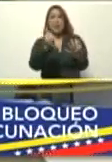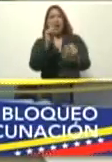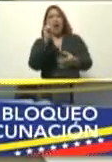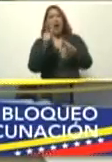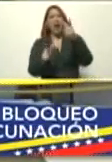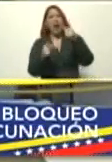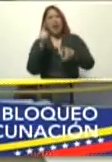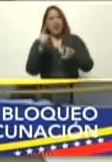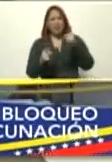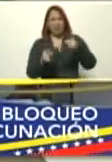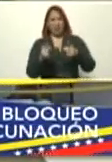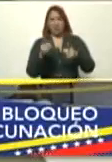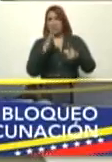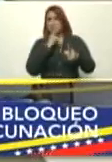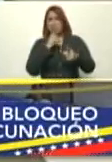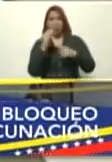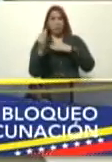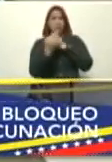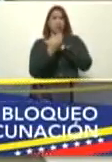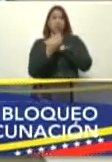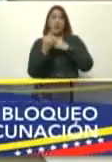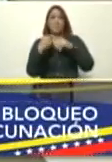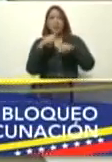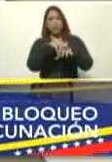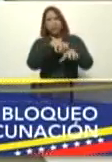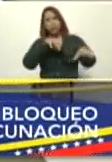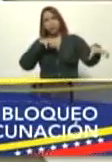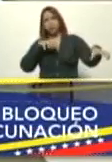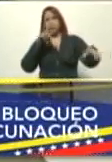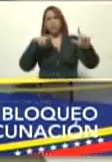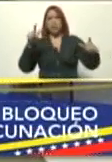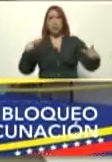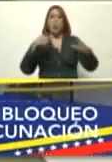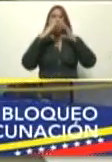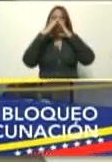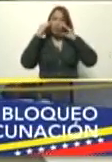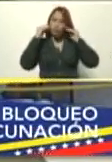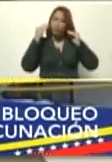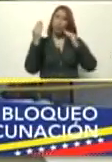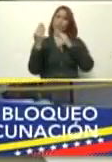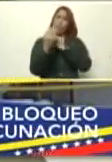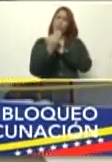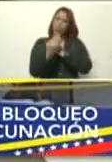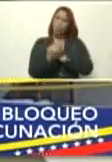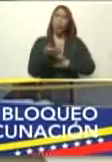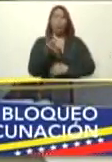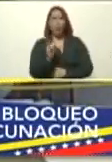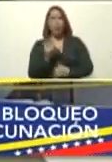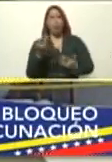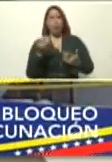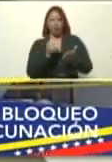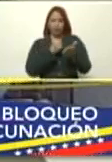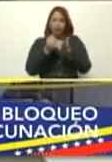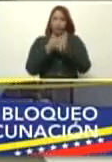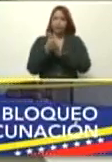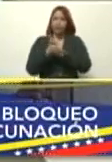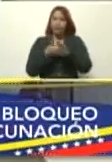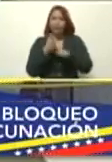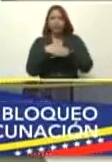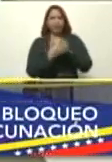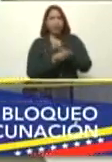se cuida. Pero la inmensa mayoría de la gente, su tapabocas, sus cuidados, su gel, su